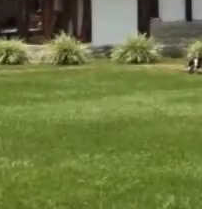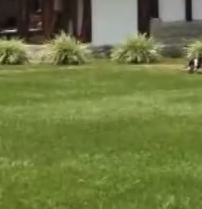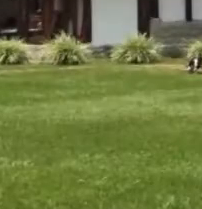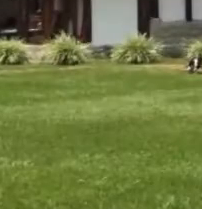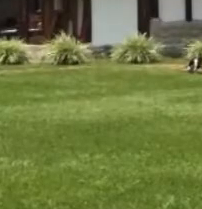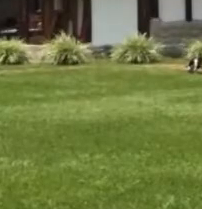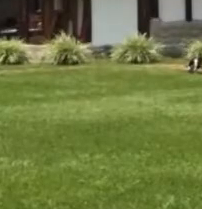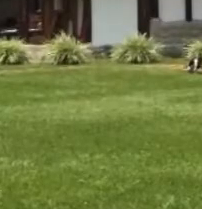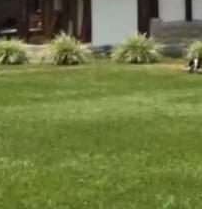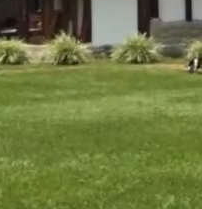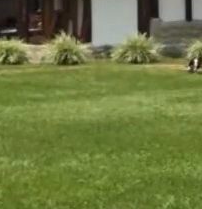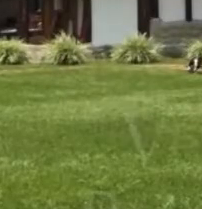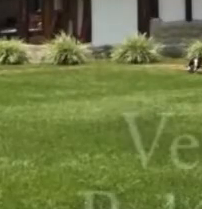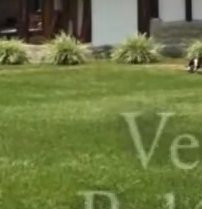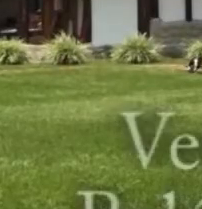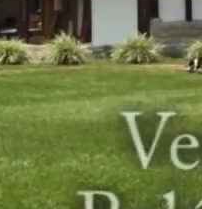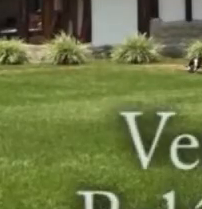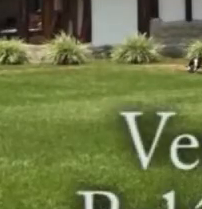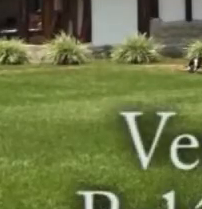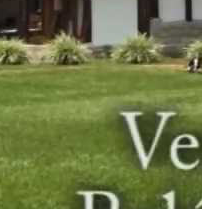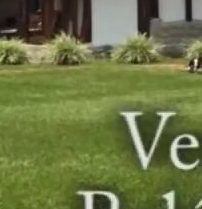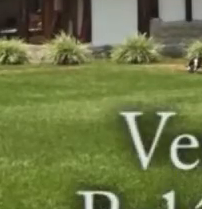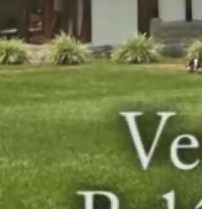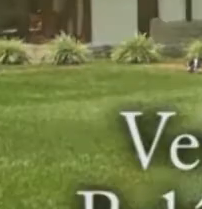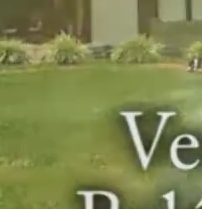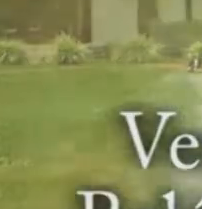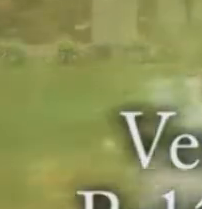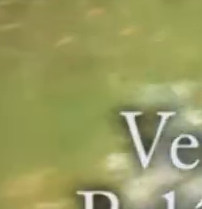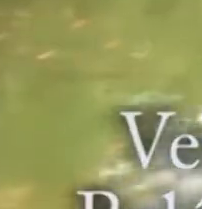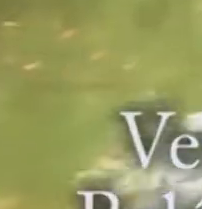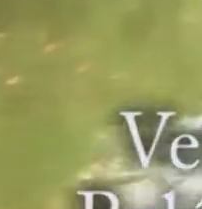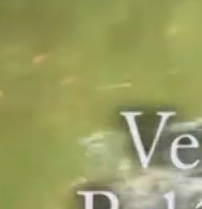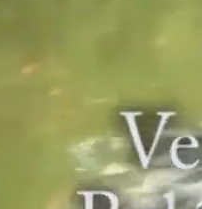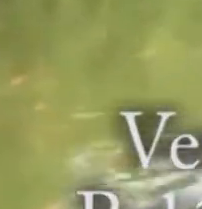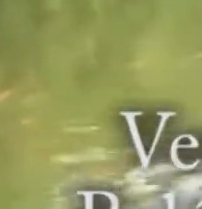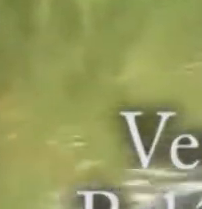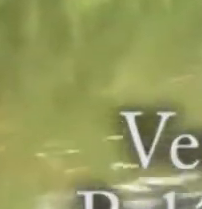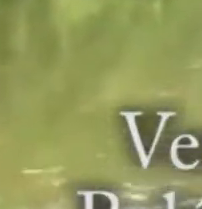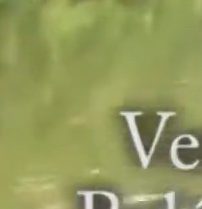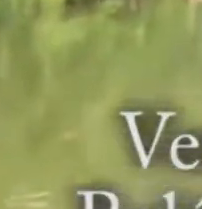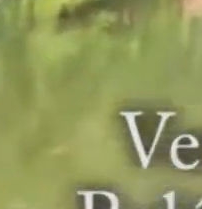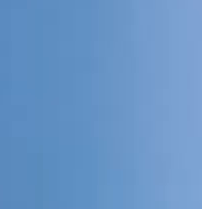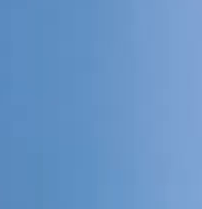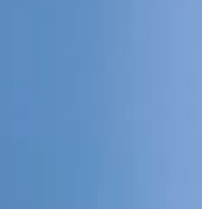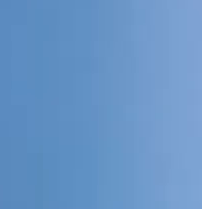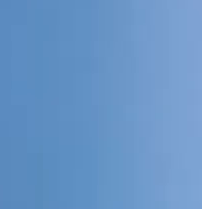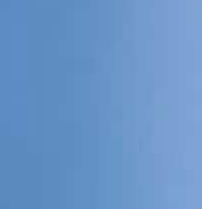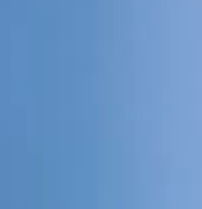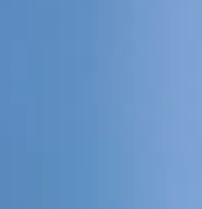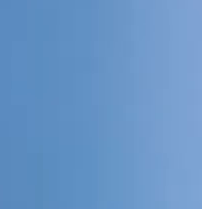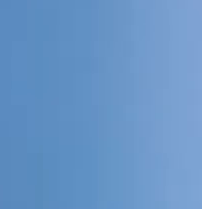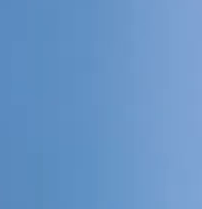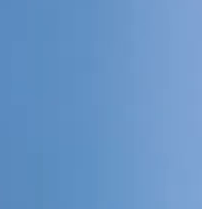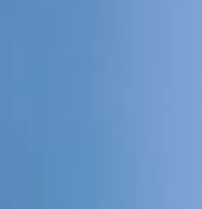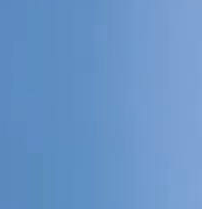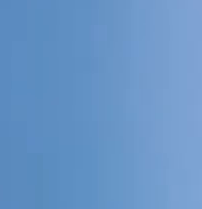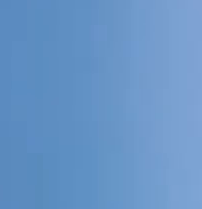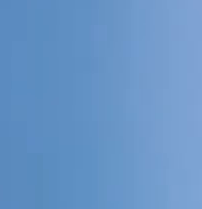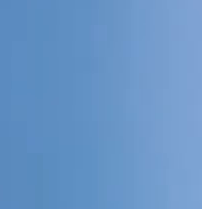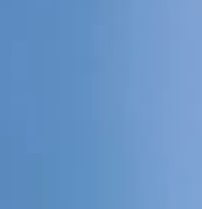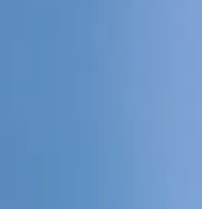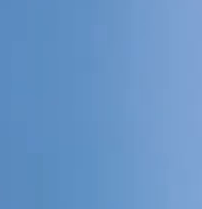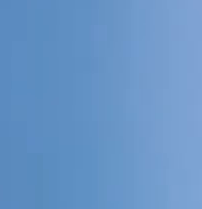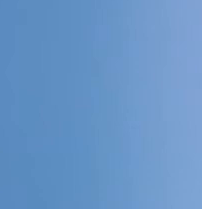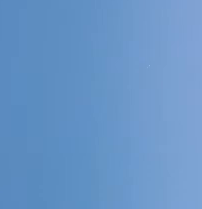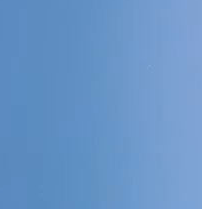318-782-5924. Fumbayú, Parque Temático del Valle de los Umbras, te espera en Belén de Umbría, Risaralda. Sacrotina Aloe es el